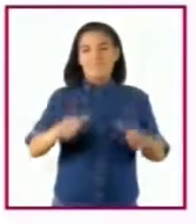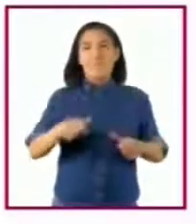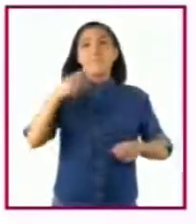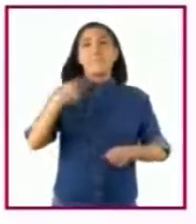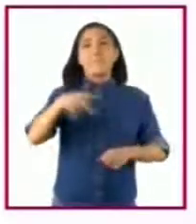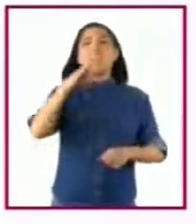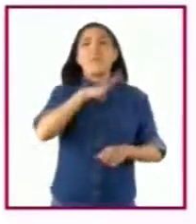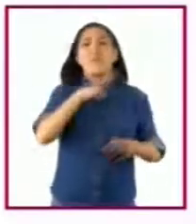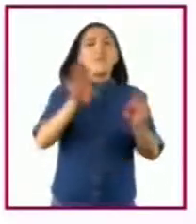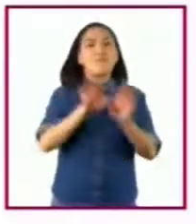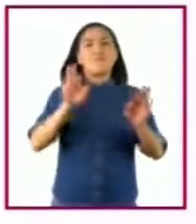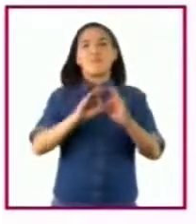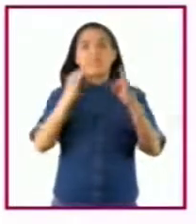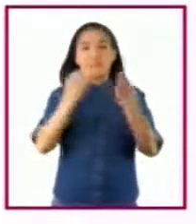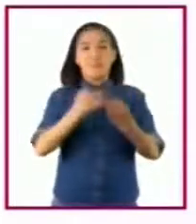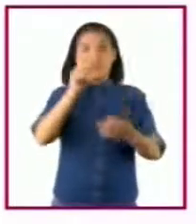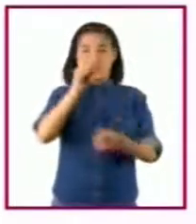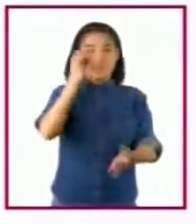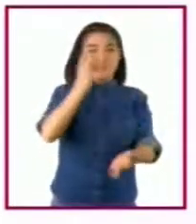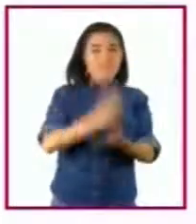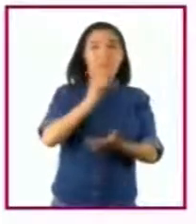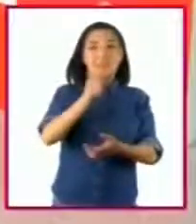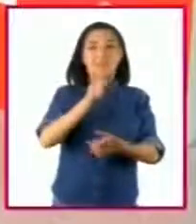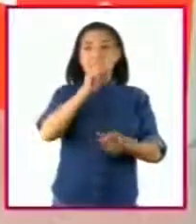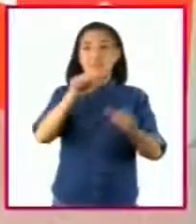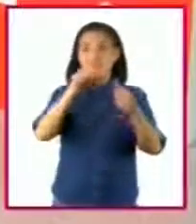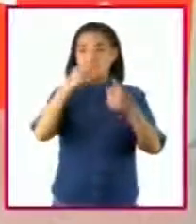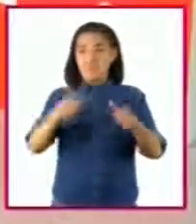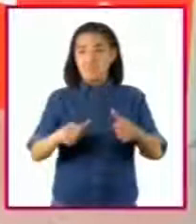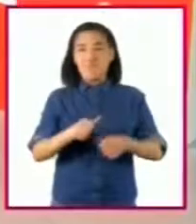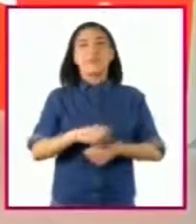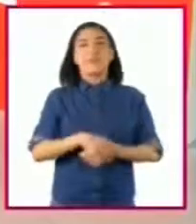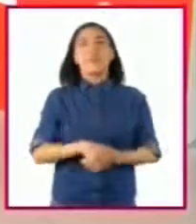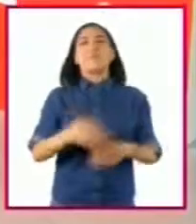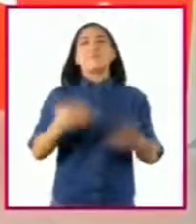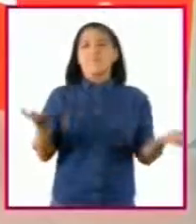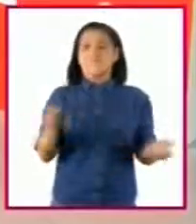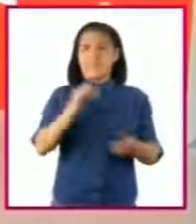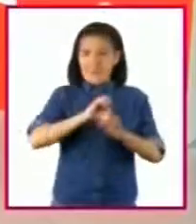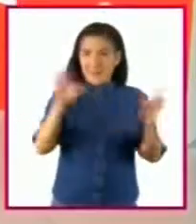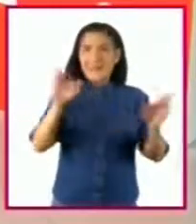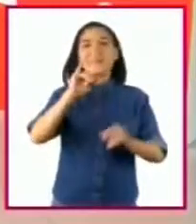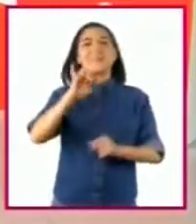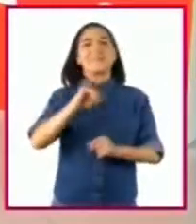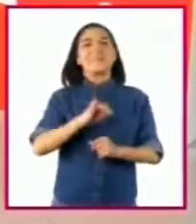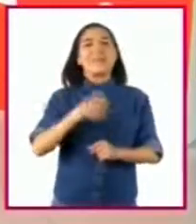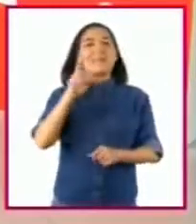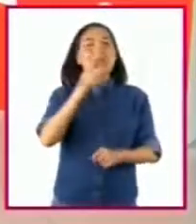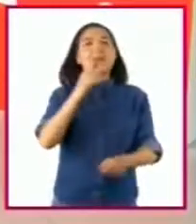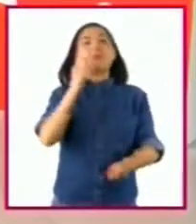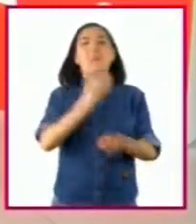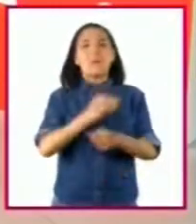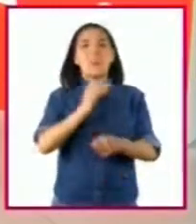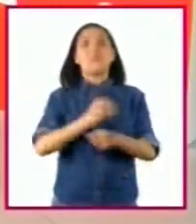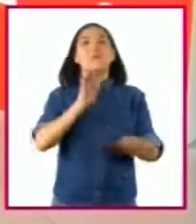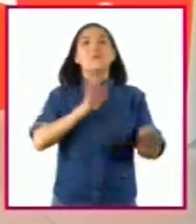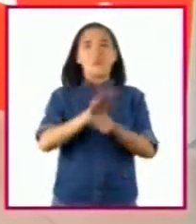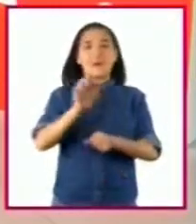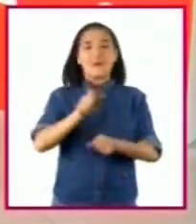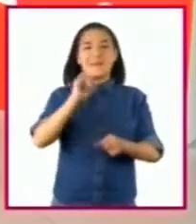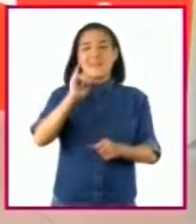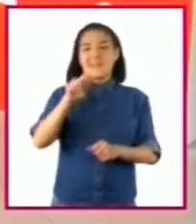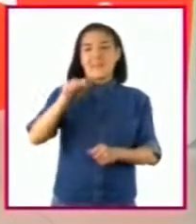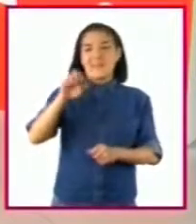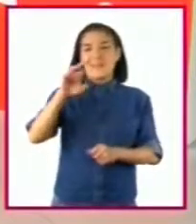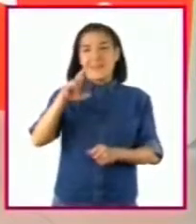alguna forma de verlos todos en una misma obra de arte? Por supuesto, de eso trata precisamente la